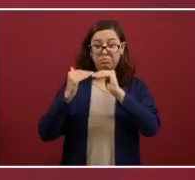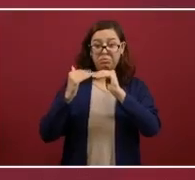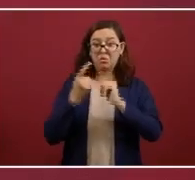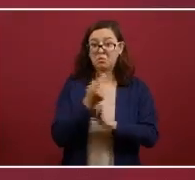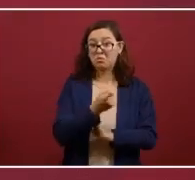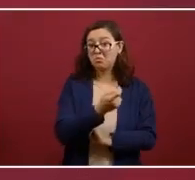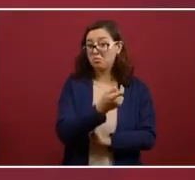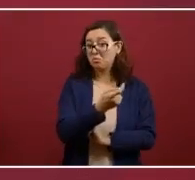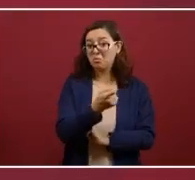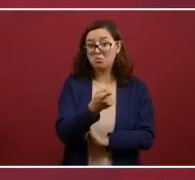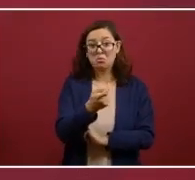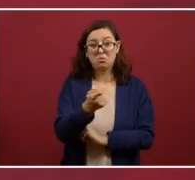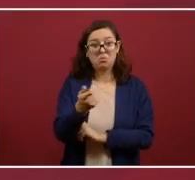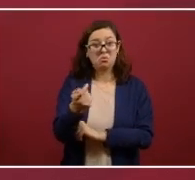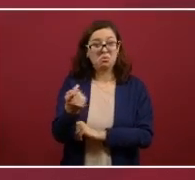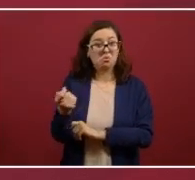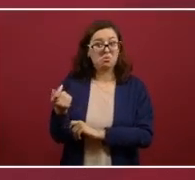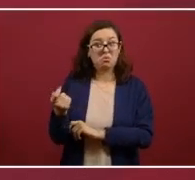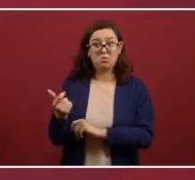México.